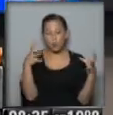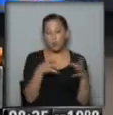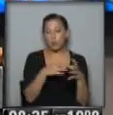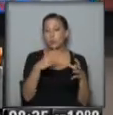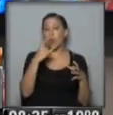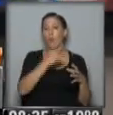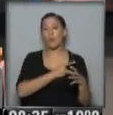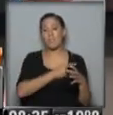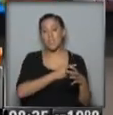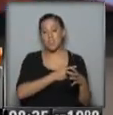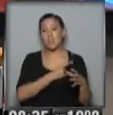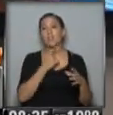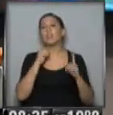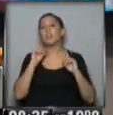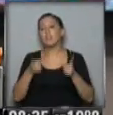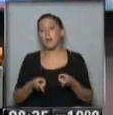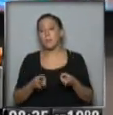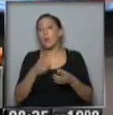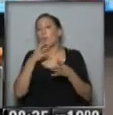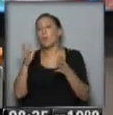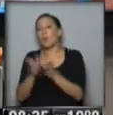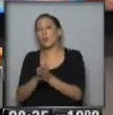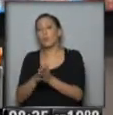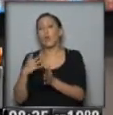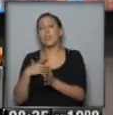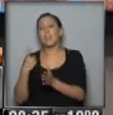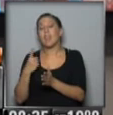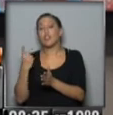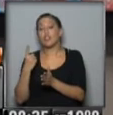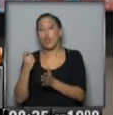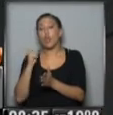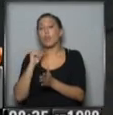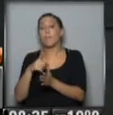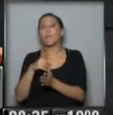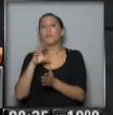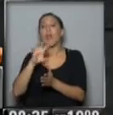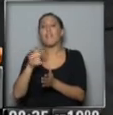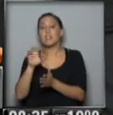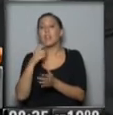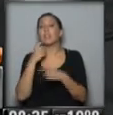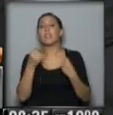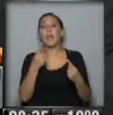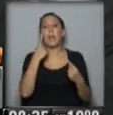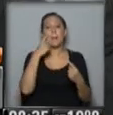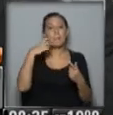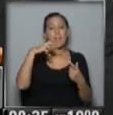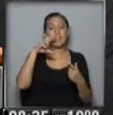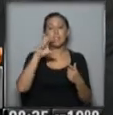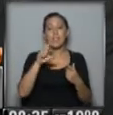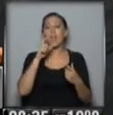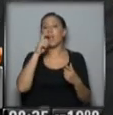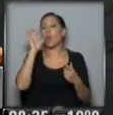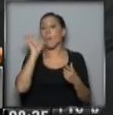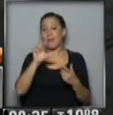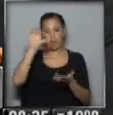y por supuesto también junto con las direcciones provinciales estadísticas de cada provincia lo que hay que señalar que va a ser un ipc federal que va a incluir